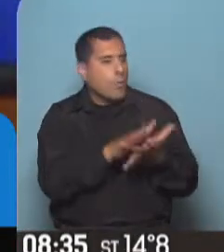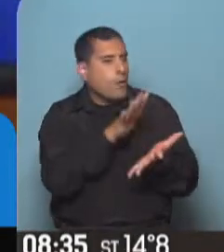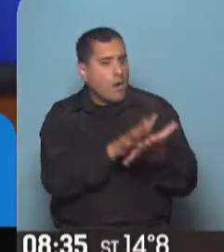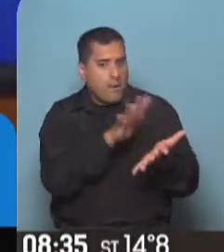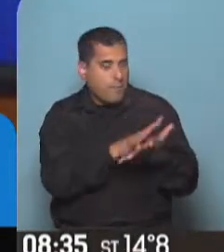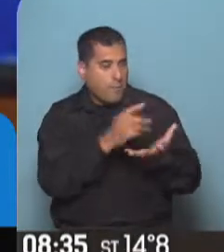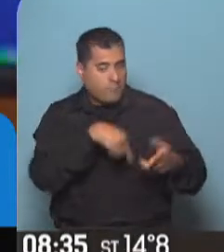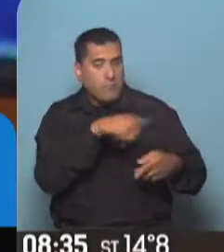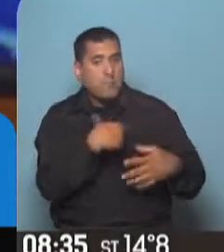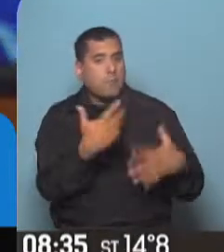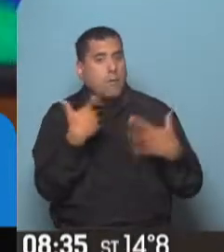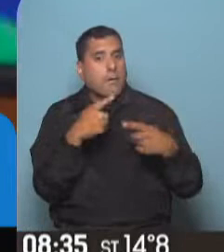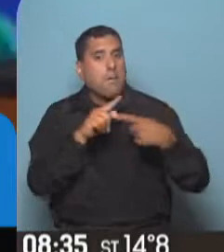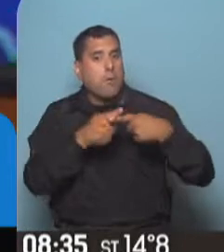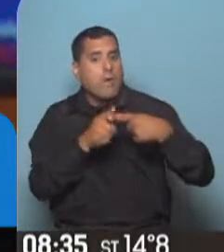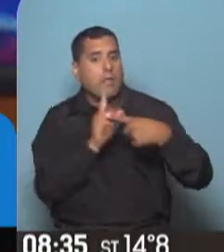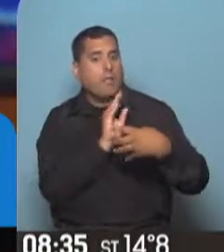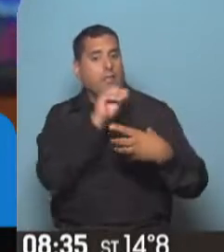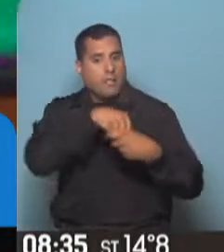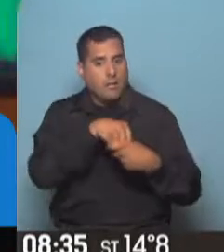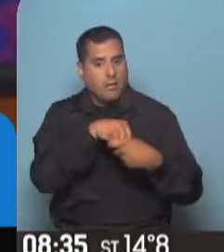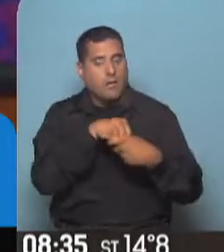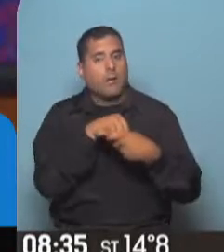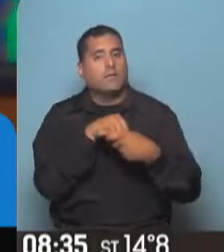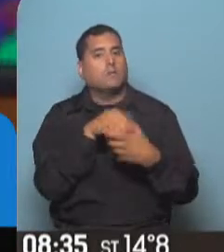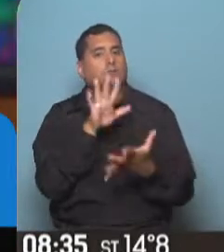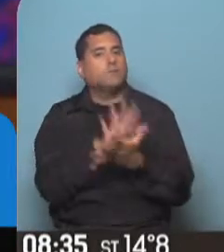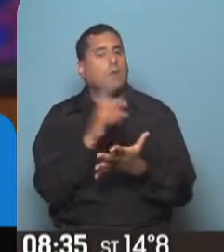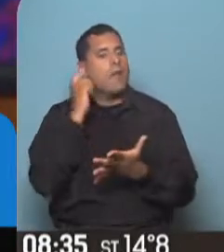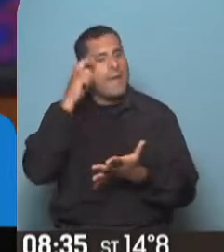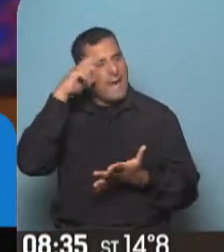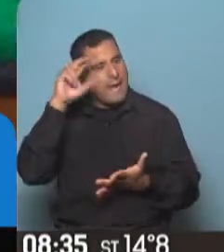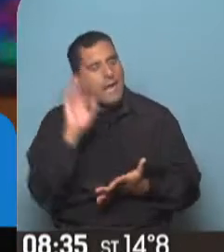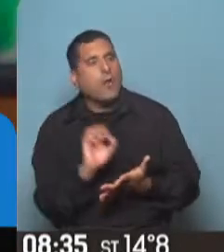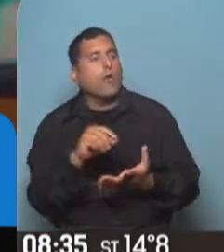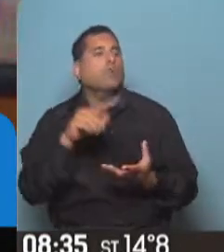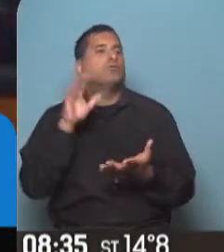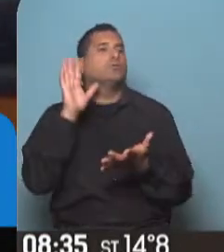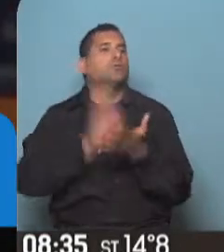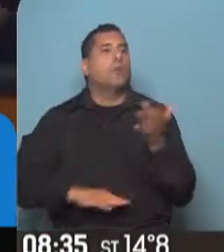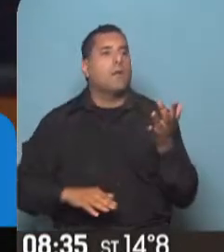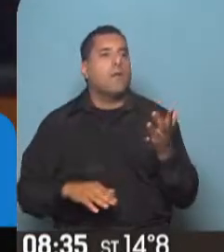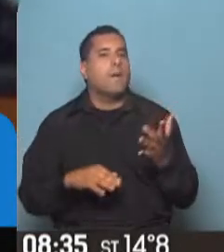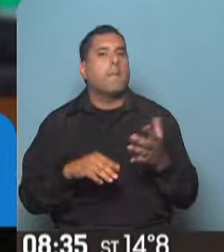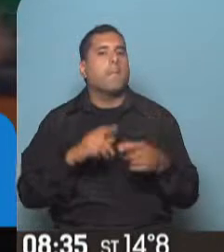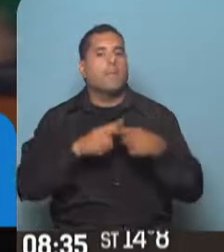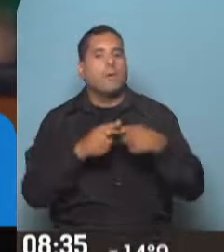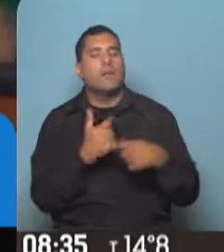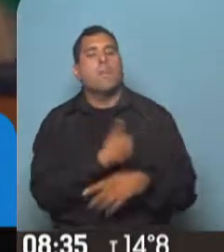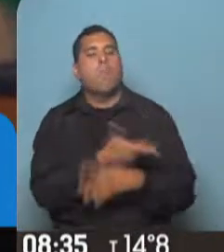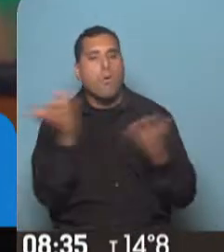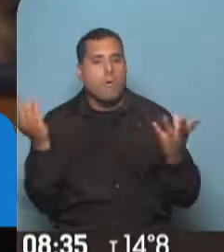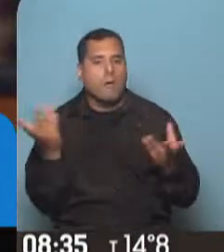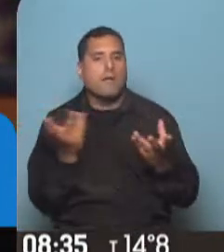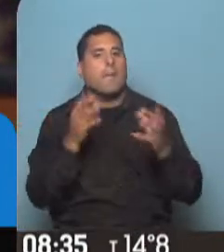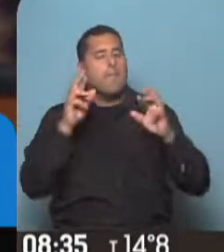puede incidir en políticas de género en políticas públicas y cuál es la respuesta también o cuál es